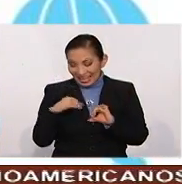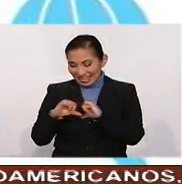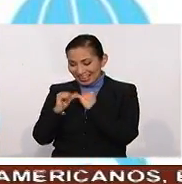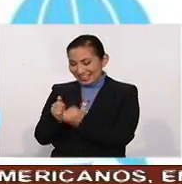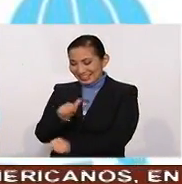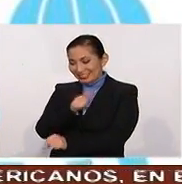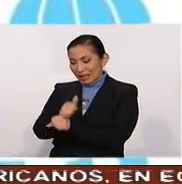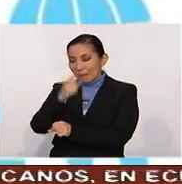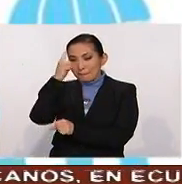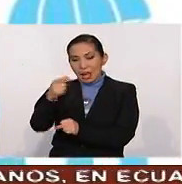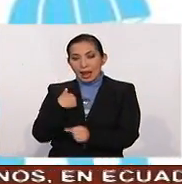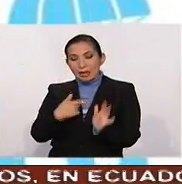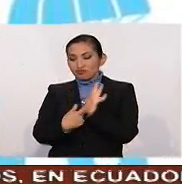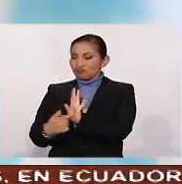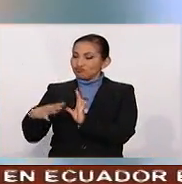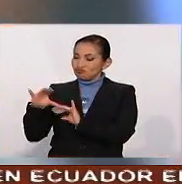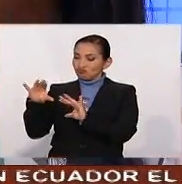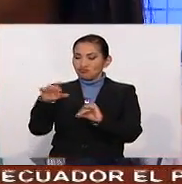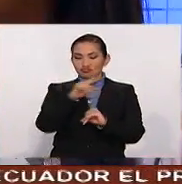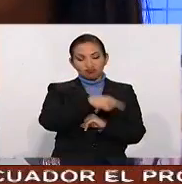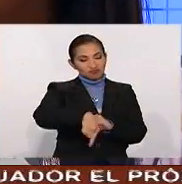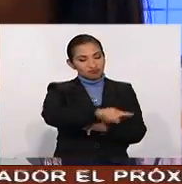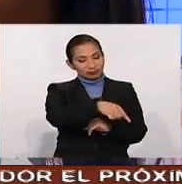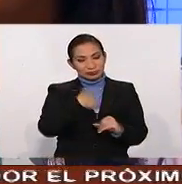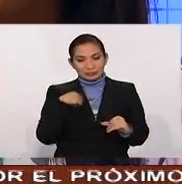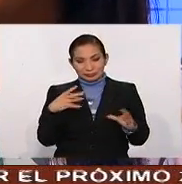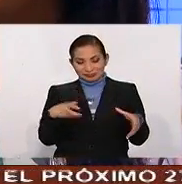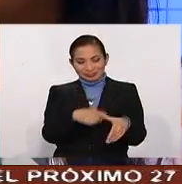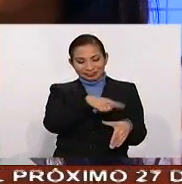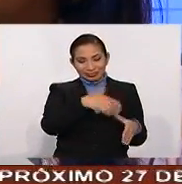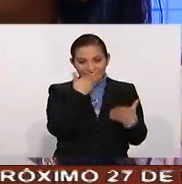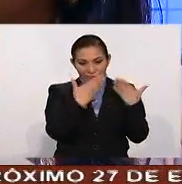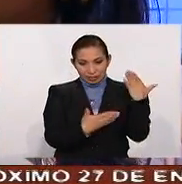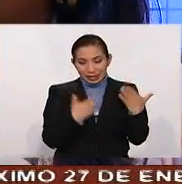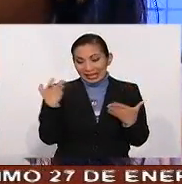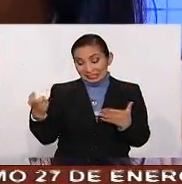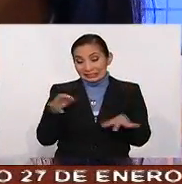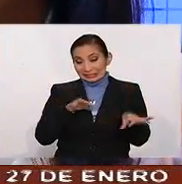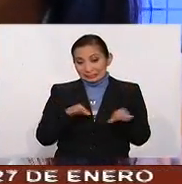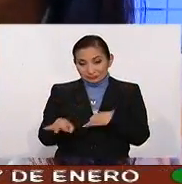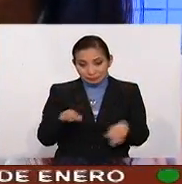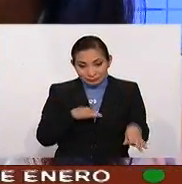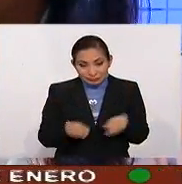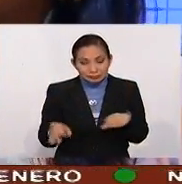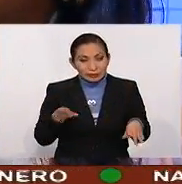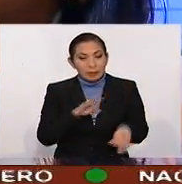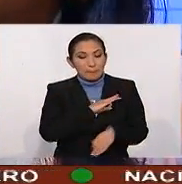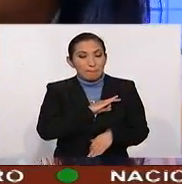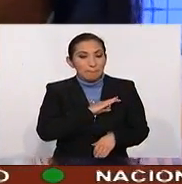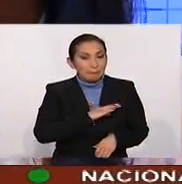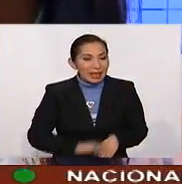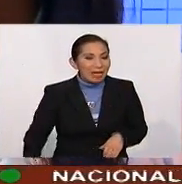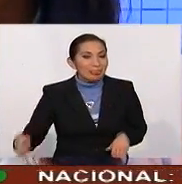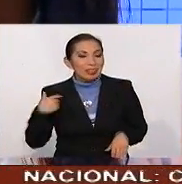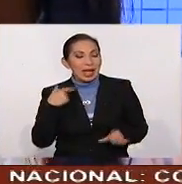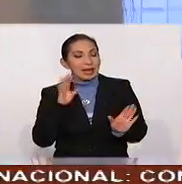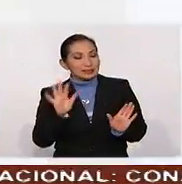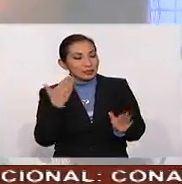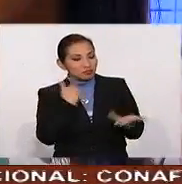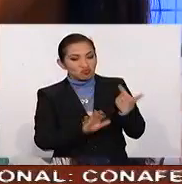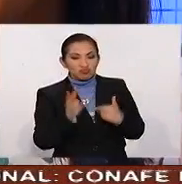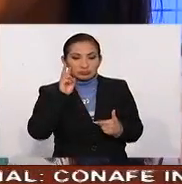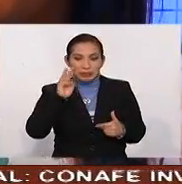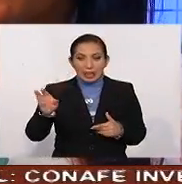asociación para sensibilizar a su comunidad. Yo creo que es un trabajo que puedes hacer mostrando casos de